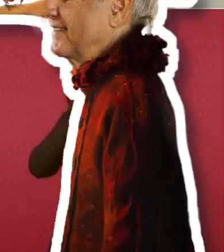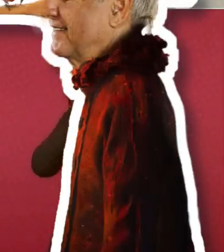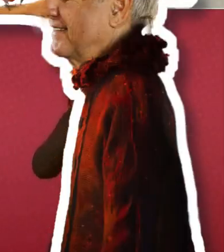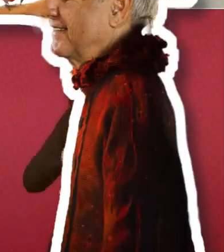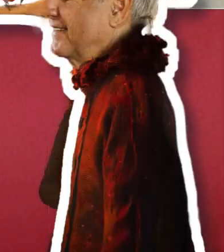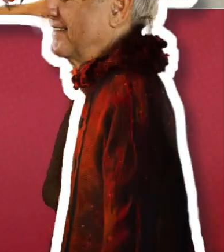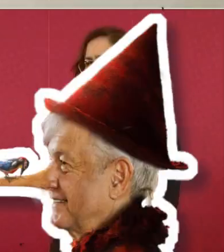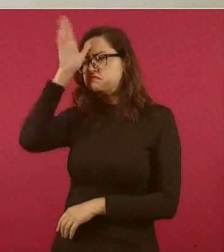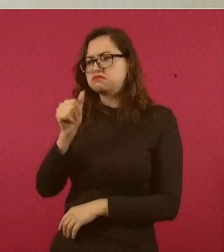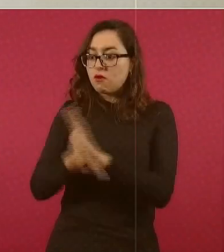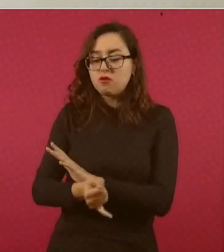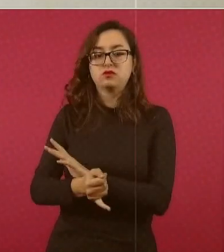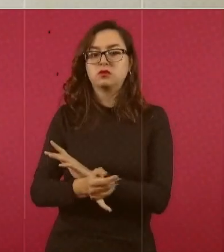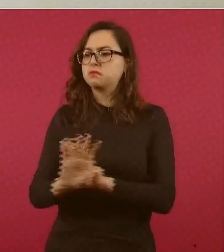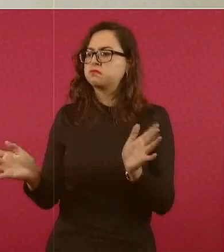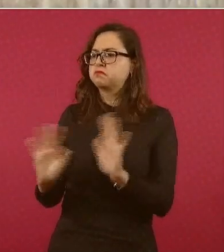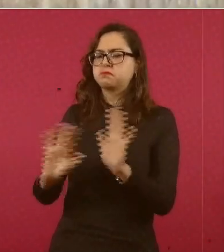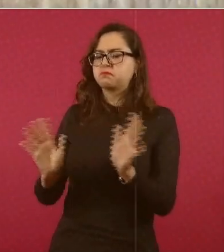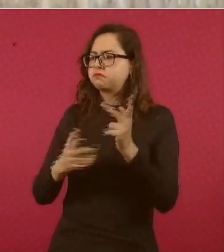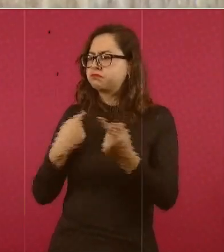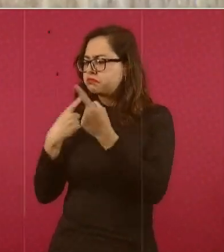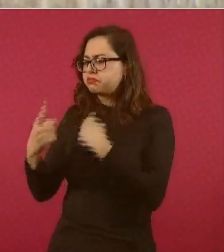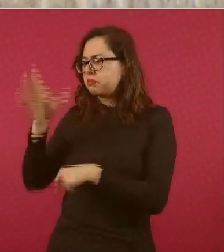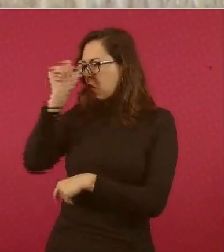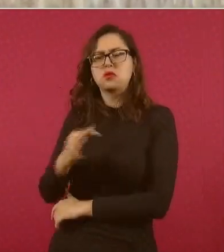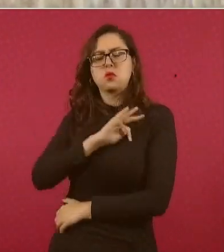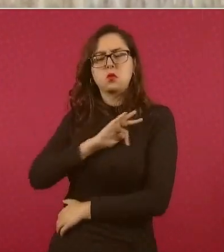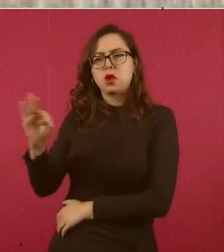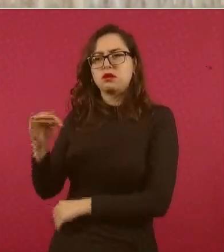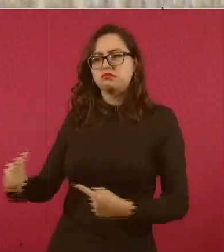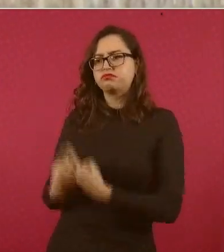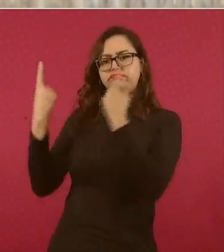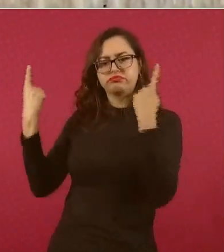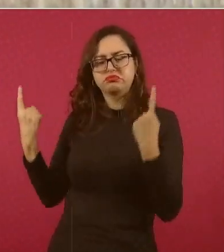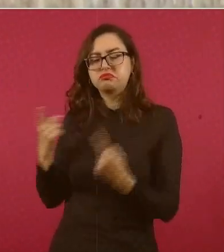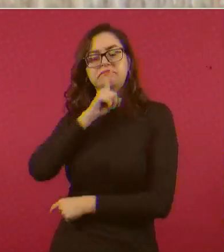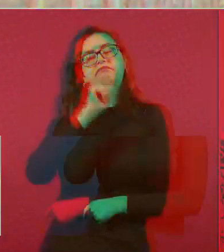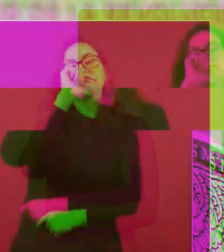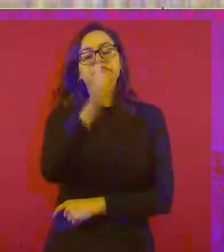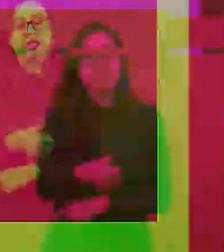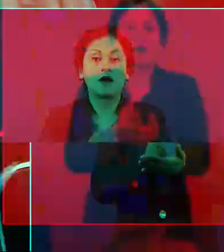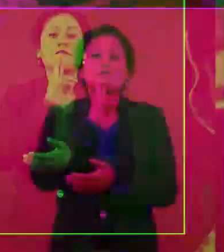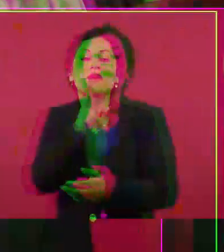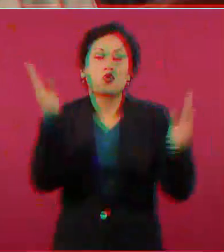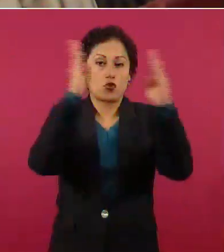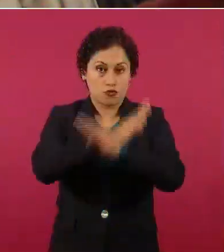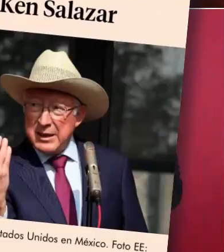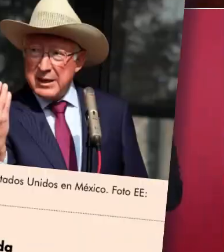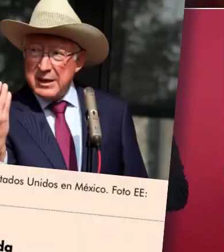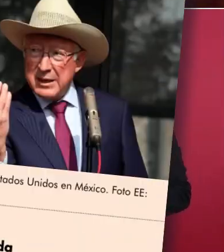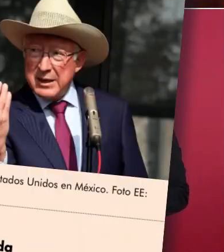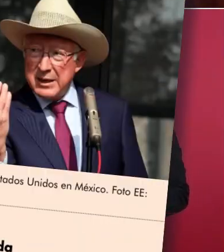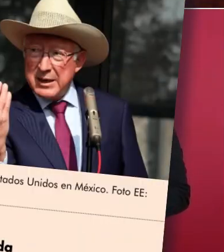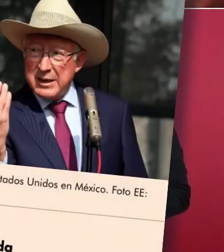dar el paso hacia un panel y se está buscando un acuerdo, un arreglo, que no haya confrontación. Ayer ofreció